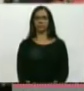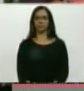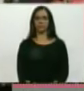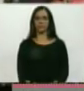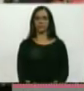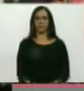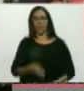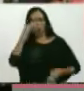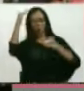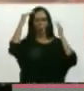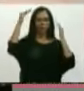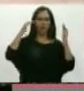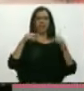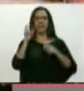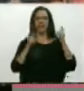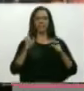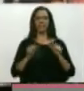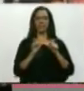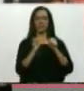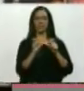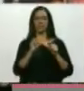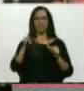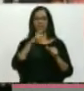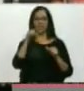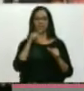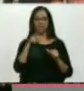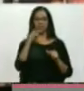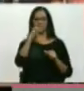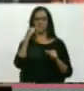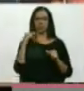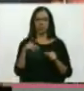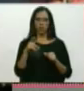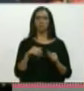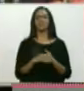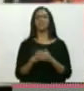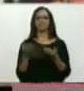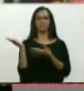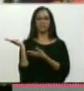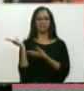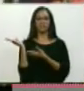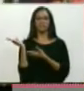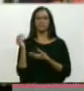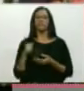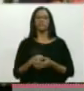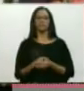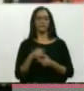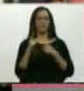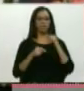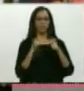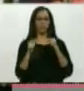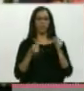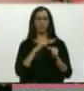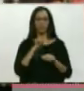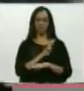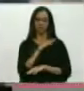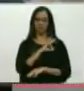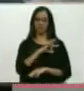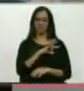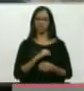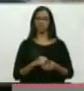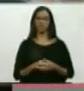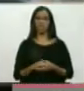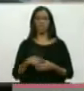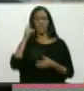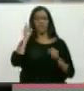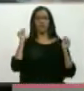Hola a toda la gente que nos sigue a través de arroba zurda guión bajo conducta en Instagram y arroba la zurda de Chávez en Twitter y en nuestras redes sociales. El